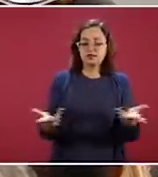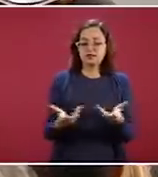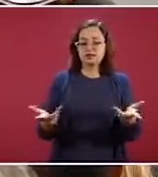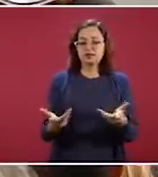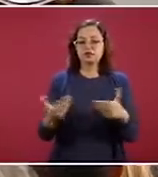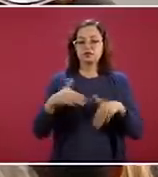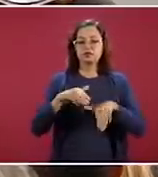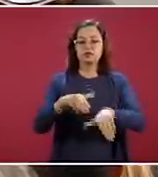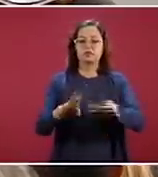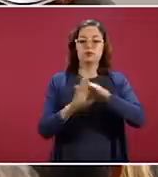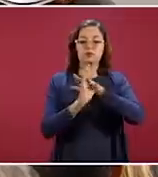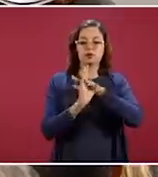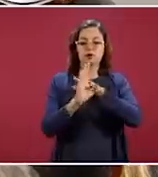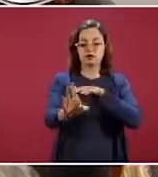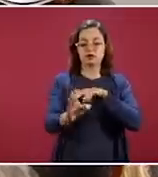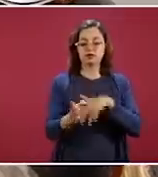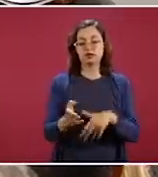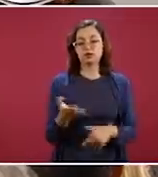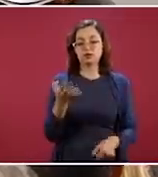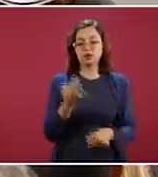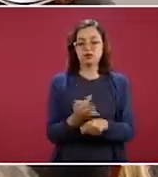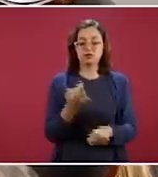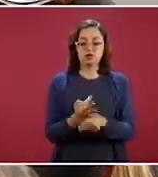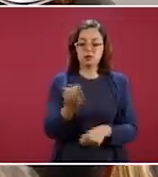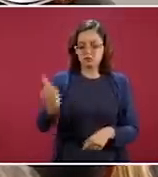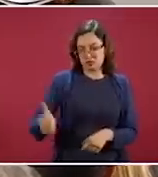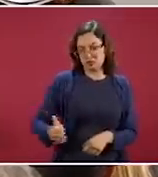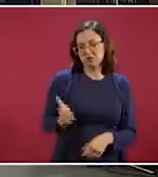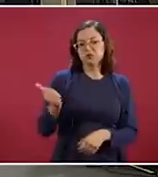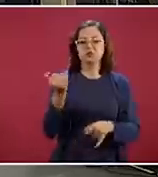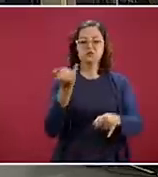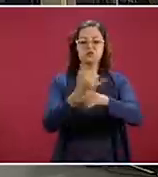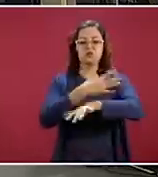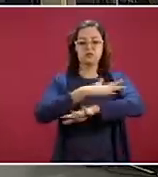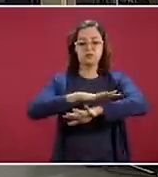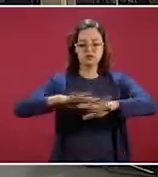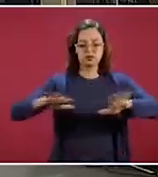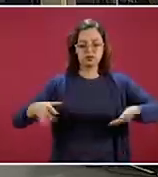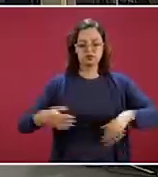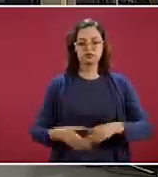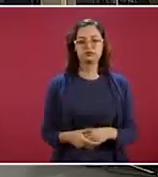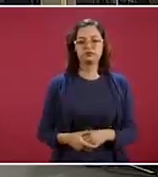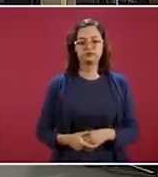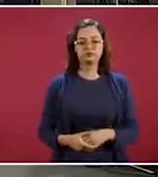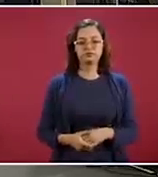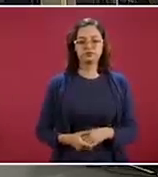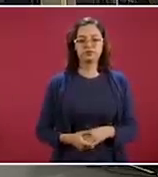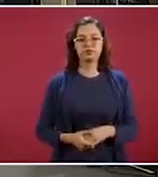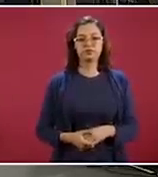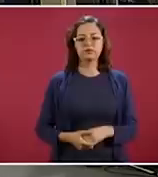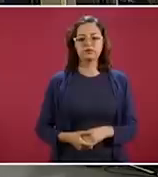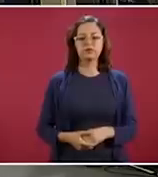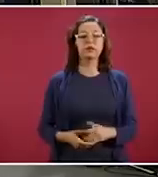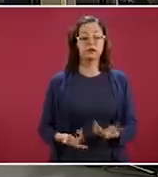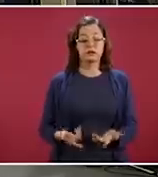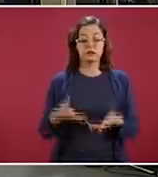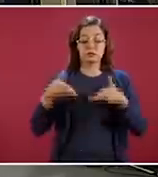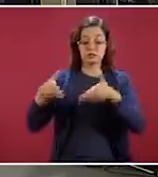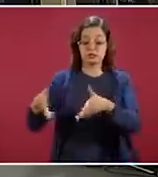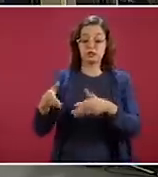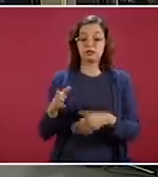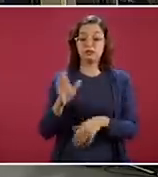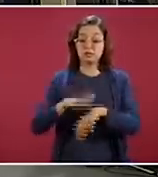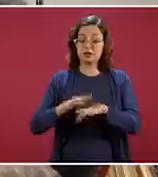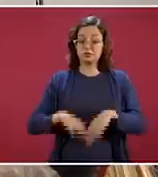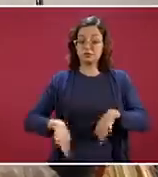materia de migración, aprovechando que se informe, y lo de Nuevo Laredo en